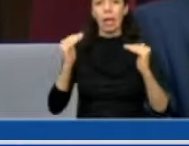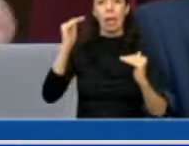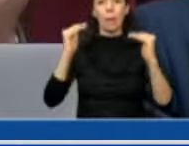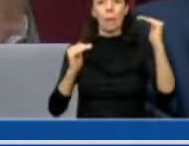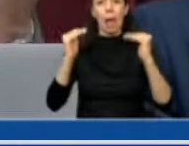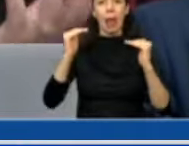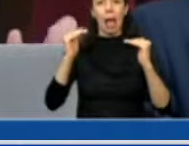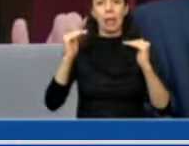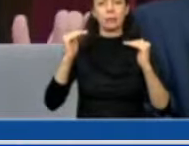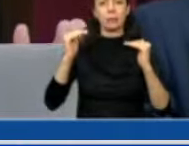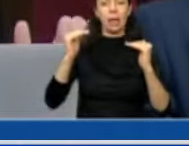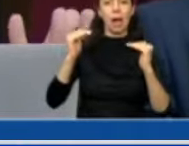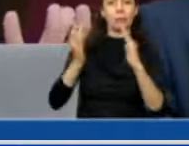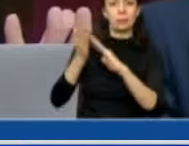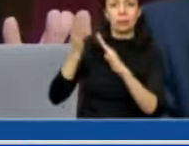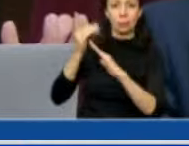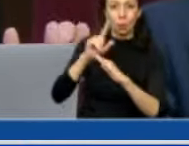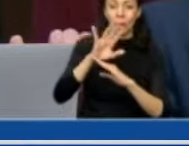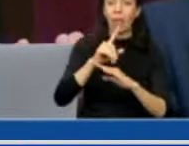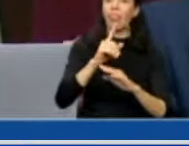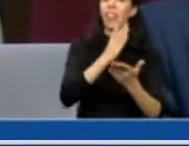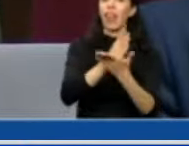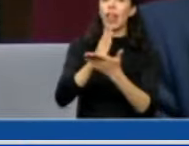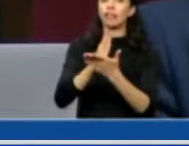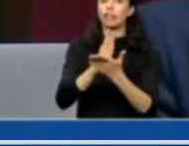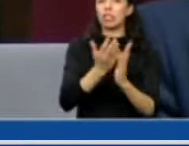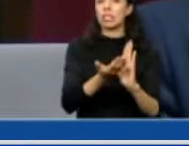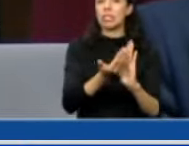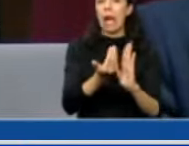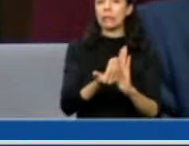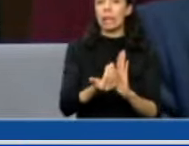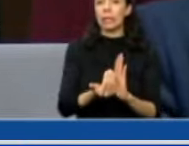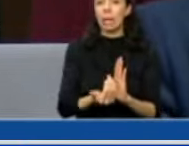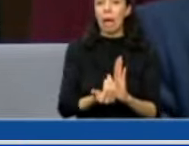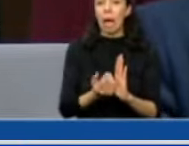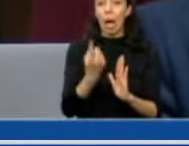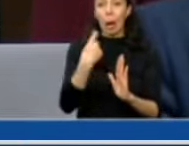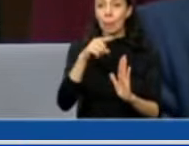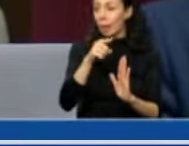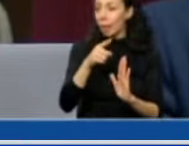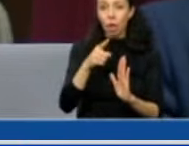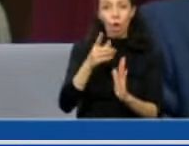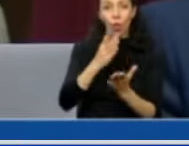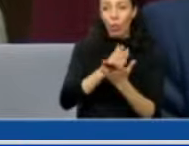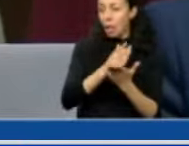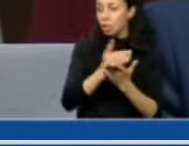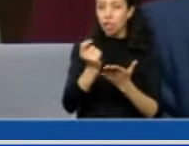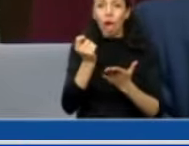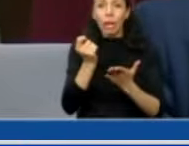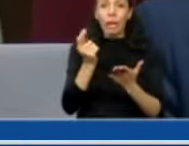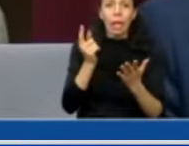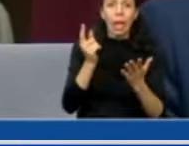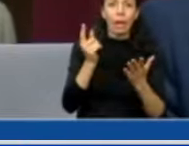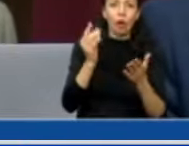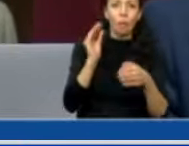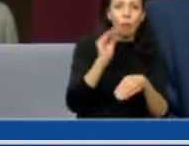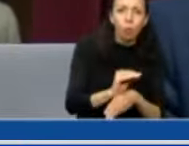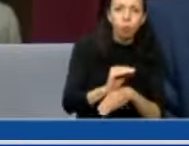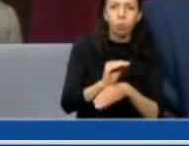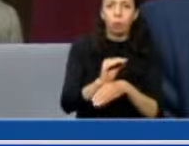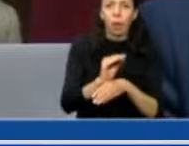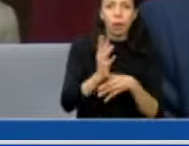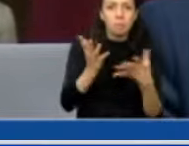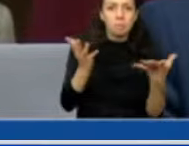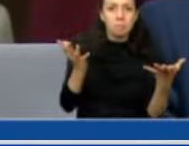de secuestrarse y no esperar 10 años, 15 años que al final las cosas y objetos desaparecen. Ahora tengo conocimiento que la ministra